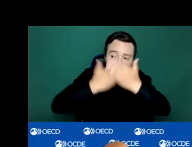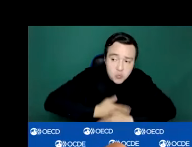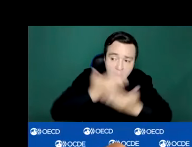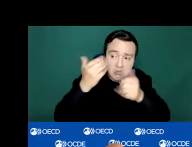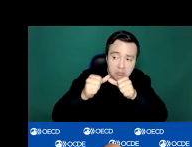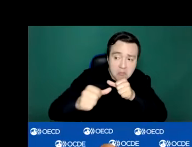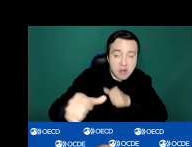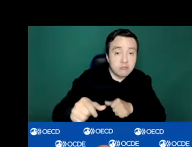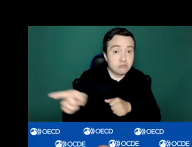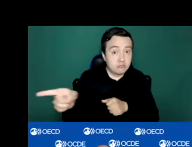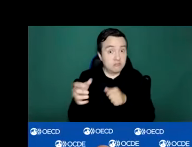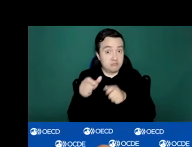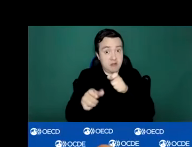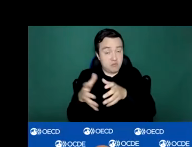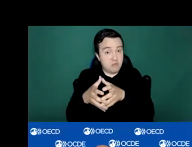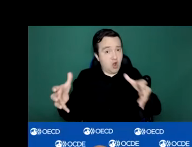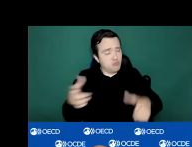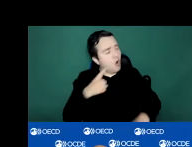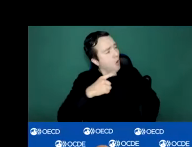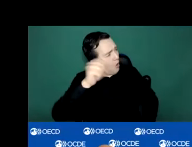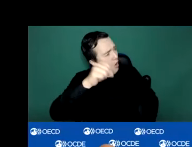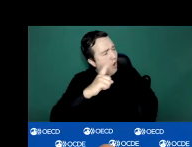cita. Sin embargo,